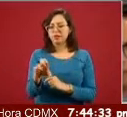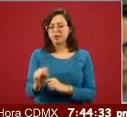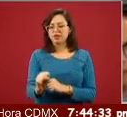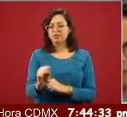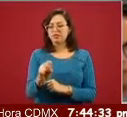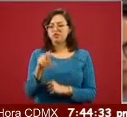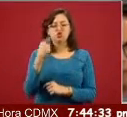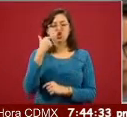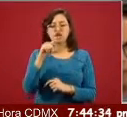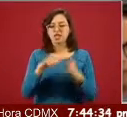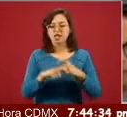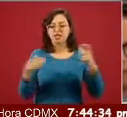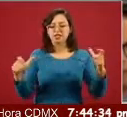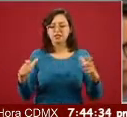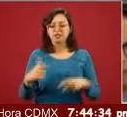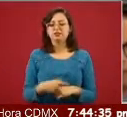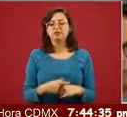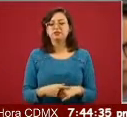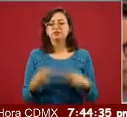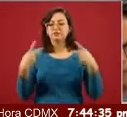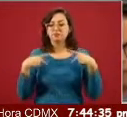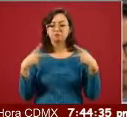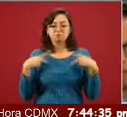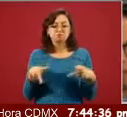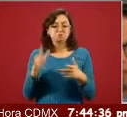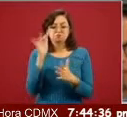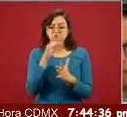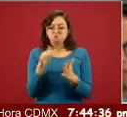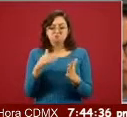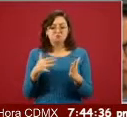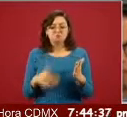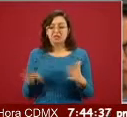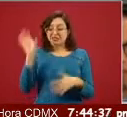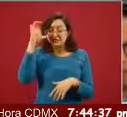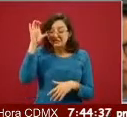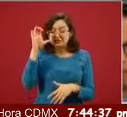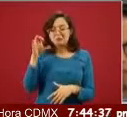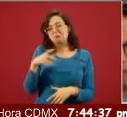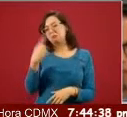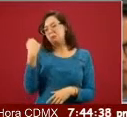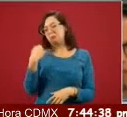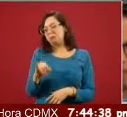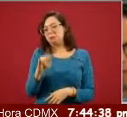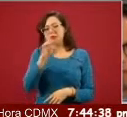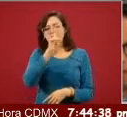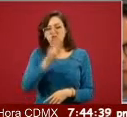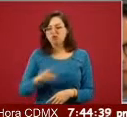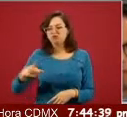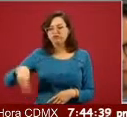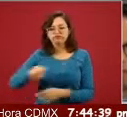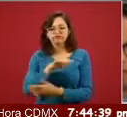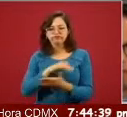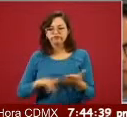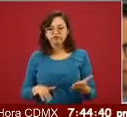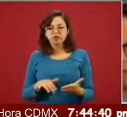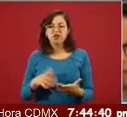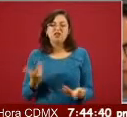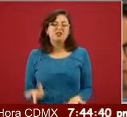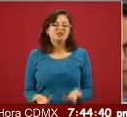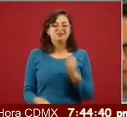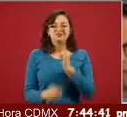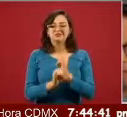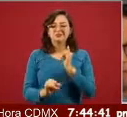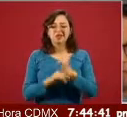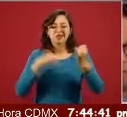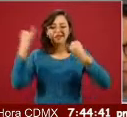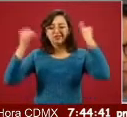quería crecer. Esta cuestión de que la gente no lee y lee mucho menos ciencia. Desgraciadamente en redes sociales las cosas se viralizan demasiado.